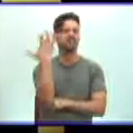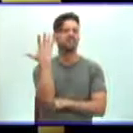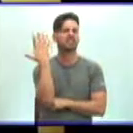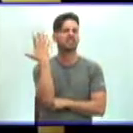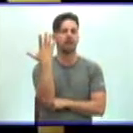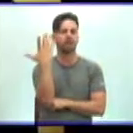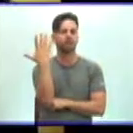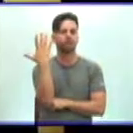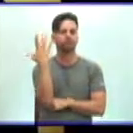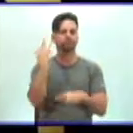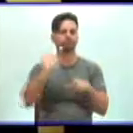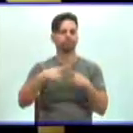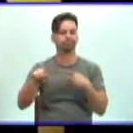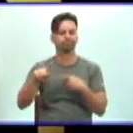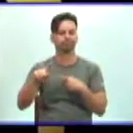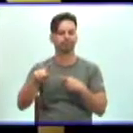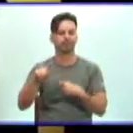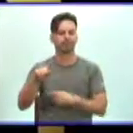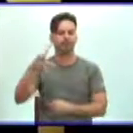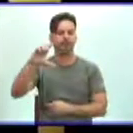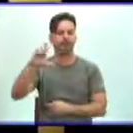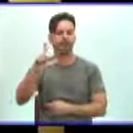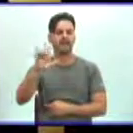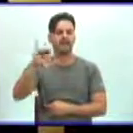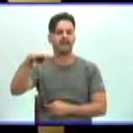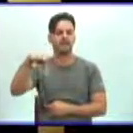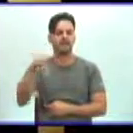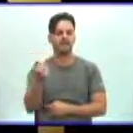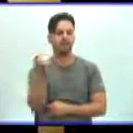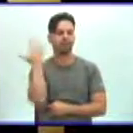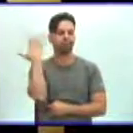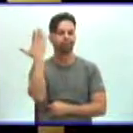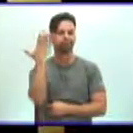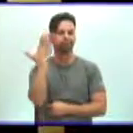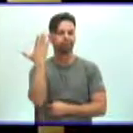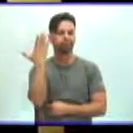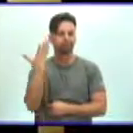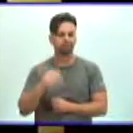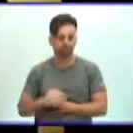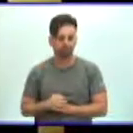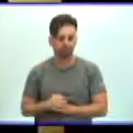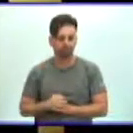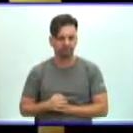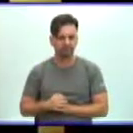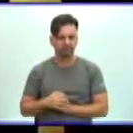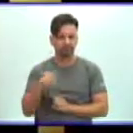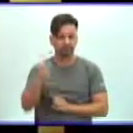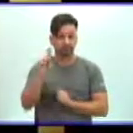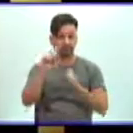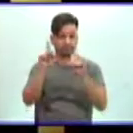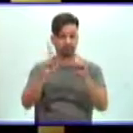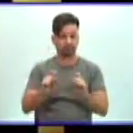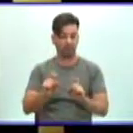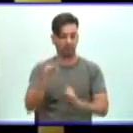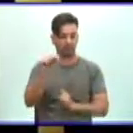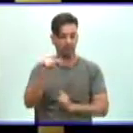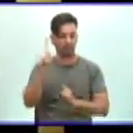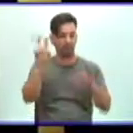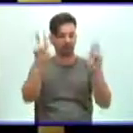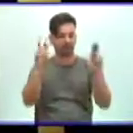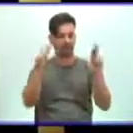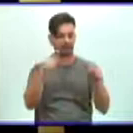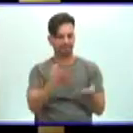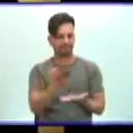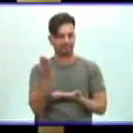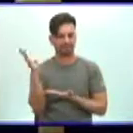se encuentra nuestro país? Pues para responder estas interrogantes les propongo el tema de nuestro encuentro de hoy.